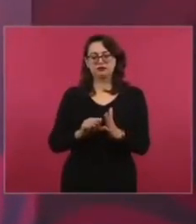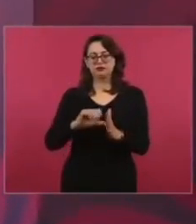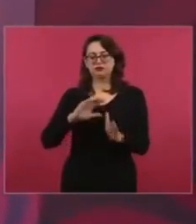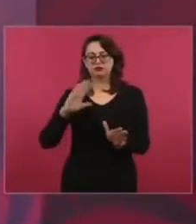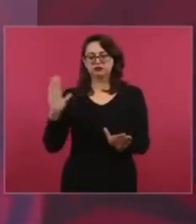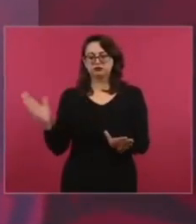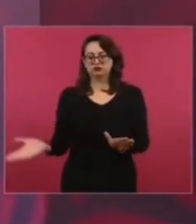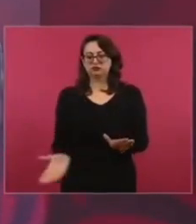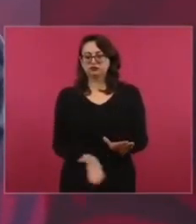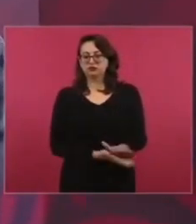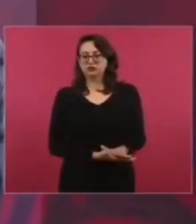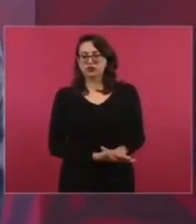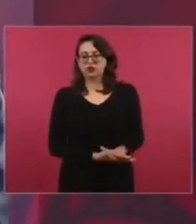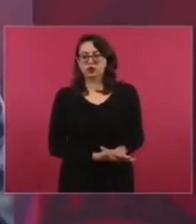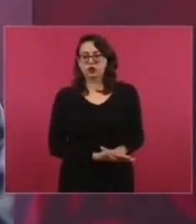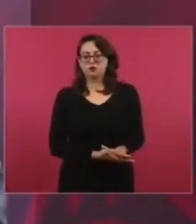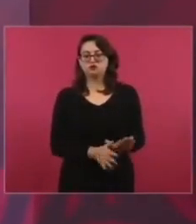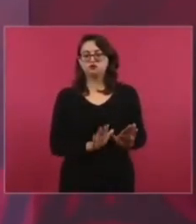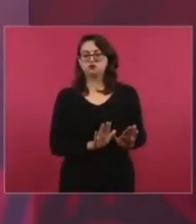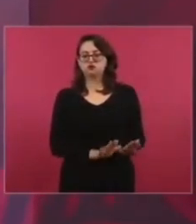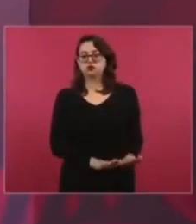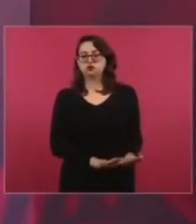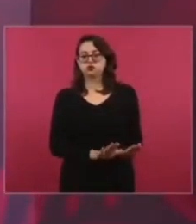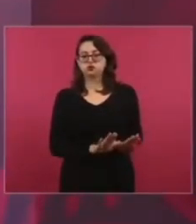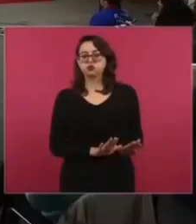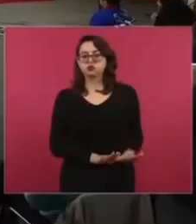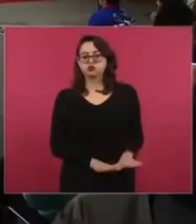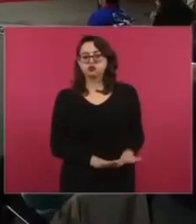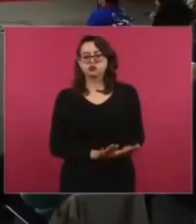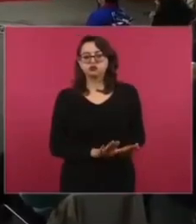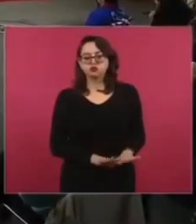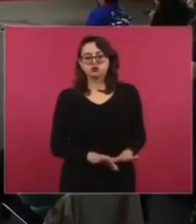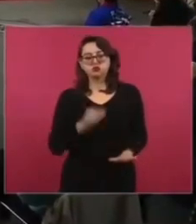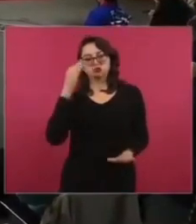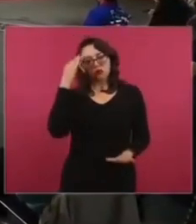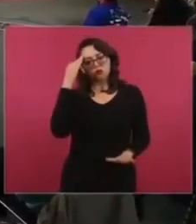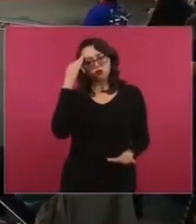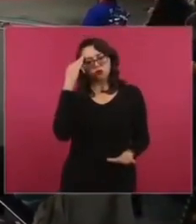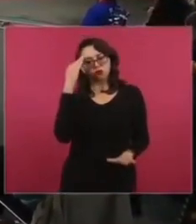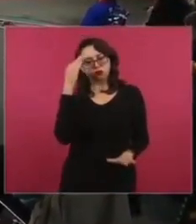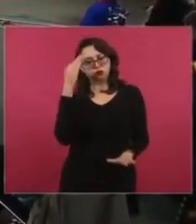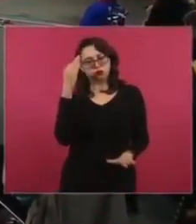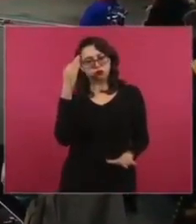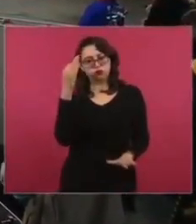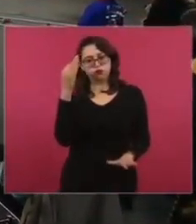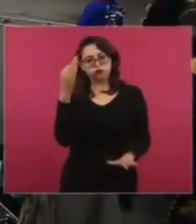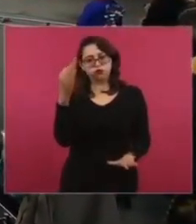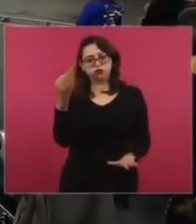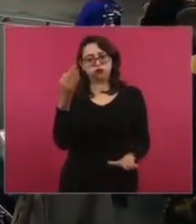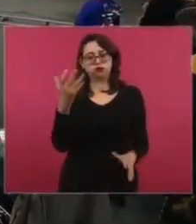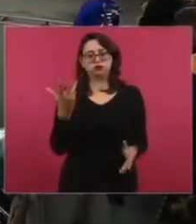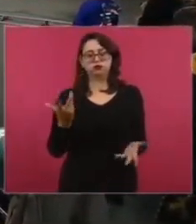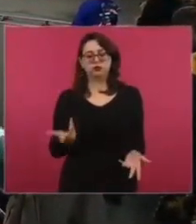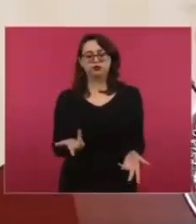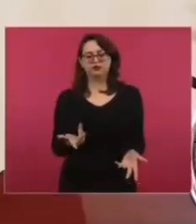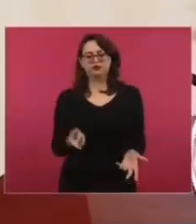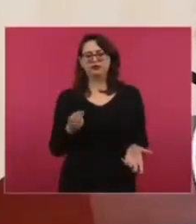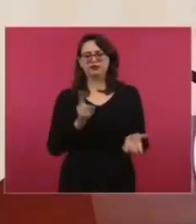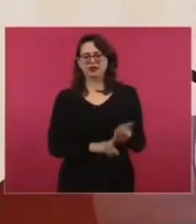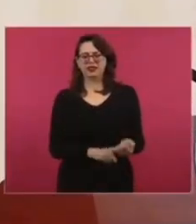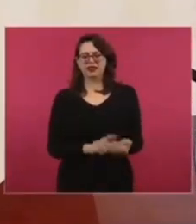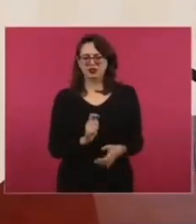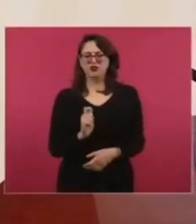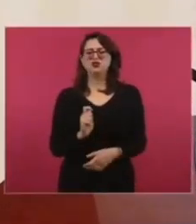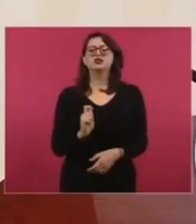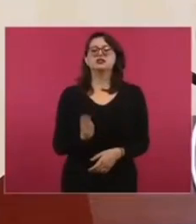este tema el archivo el expediente de los 25 mil millones de pesos el procurador fiscal pensó que era